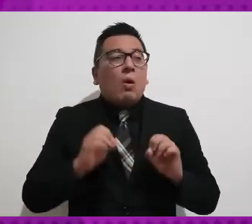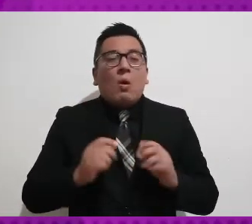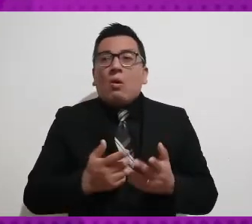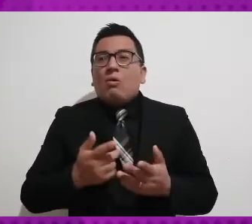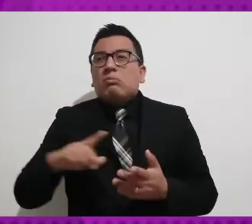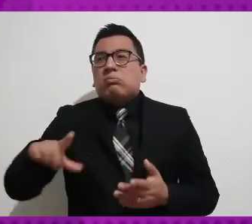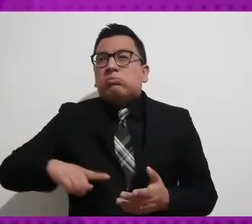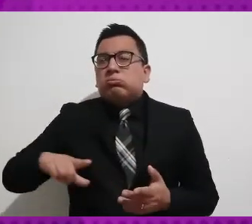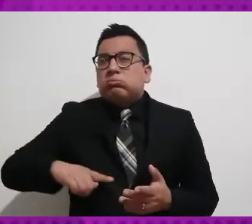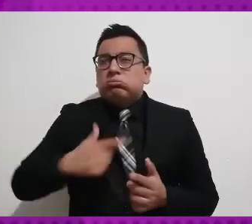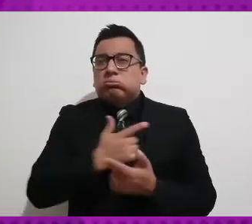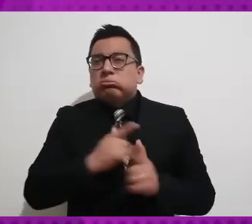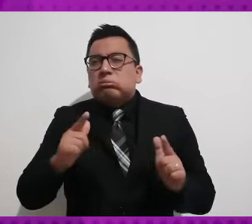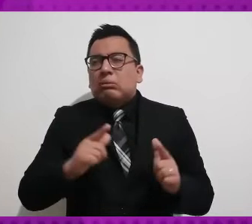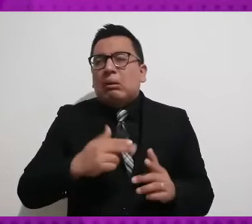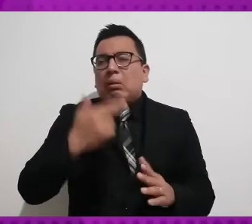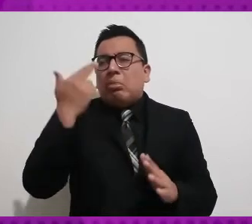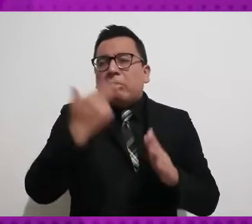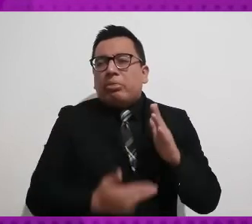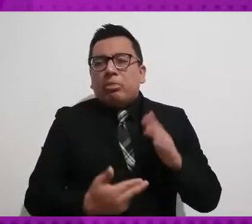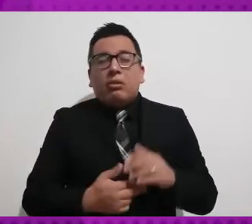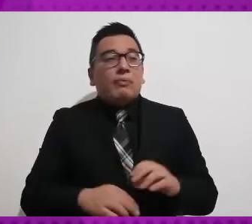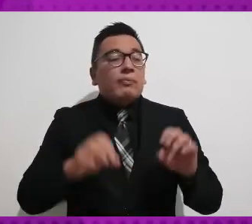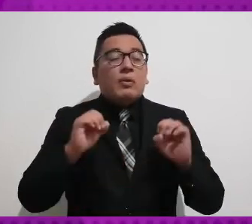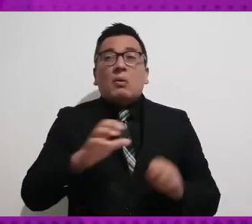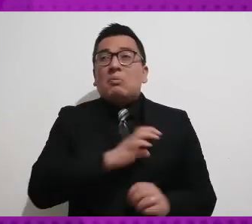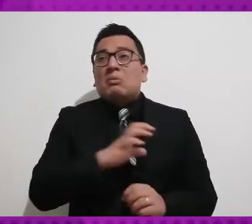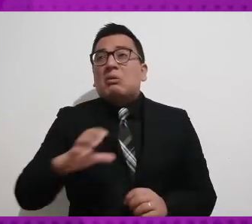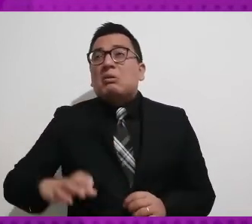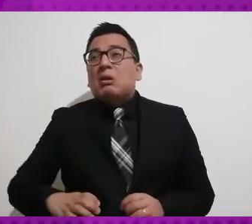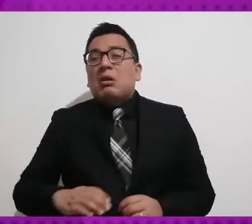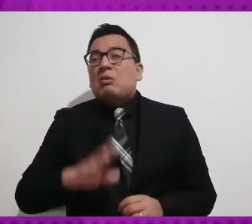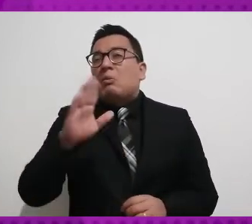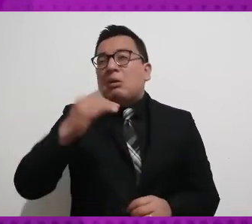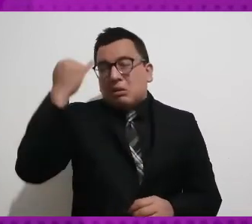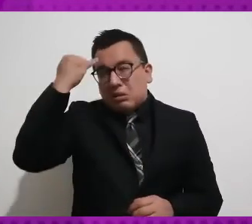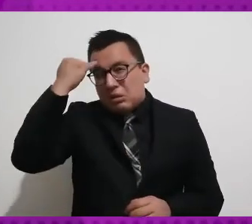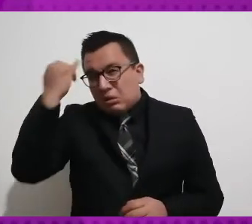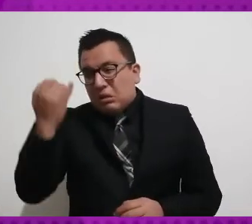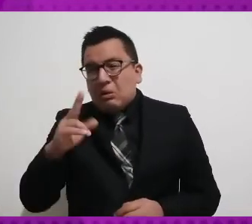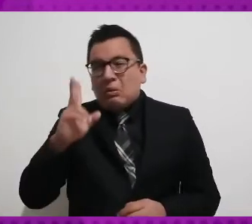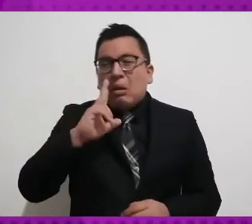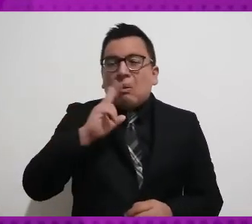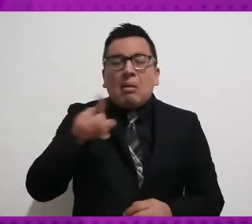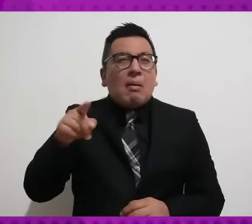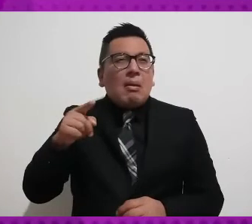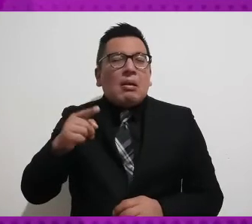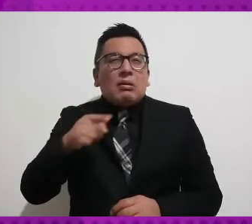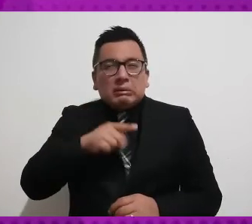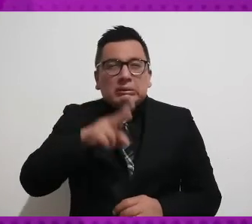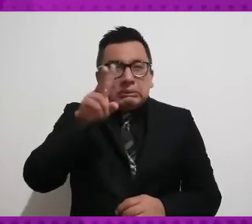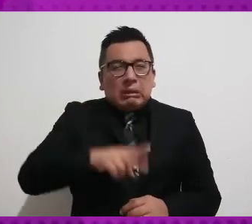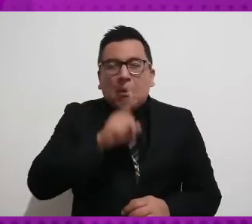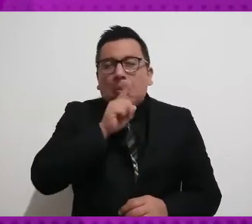democracia, partidos que meten candidatos como si fueran indígenas, migrantes, transgénero, etcétera, para engañar